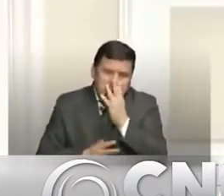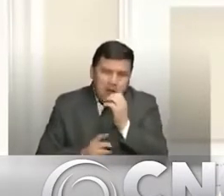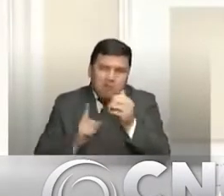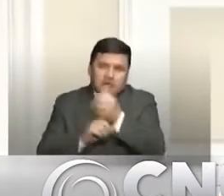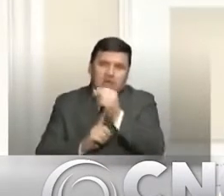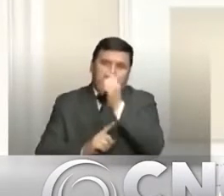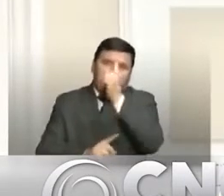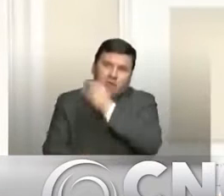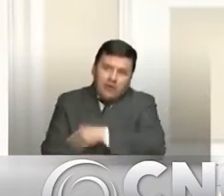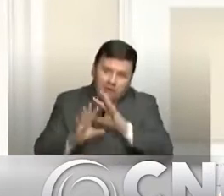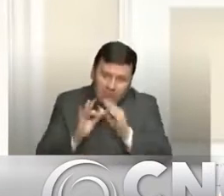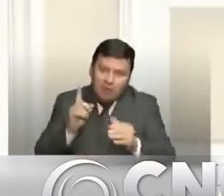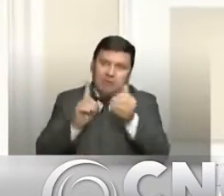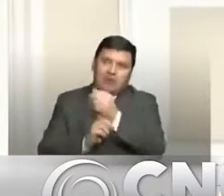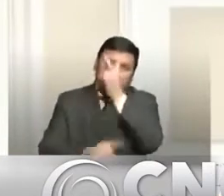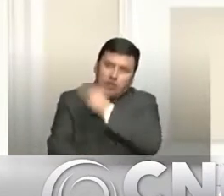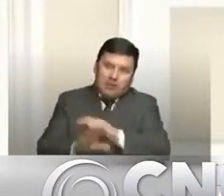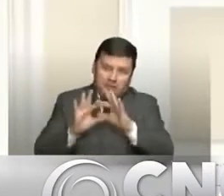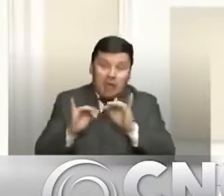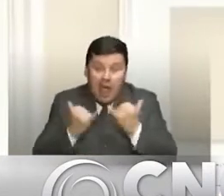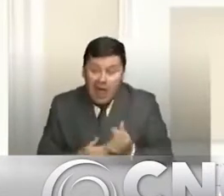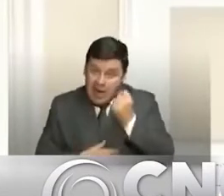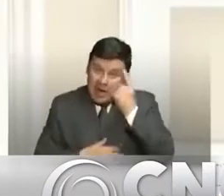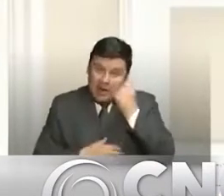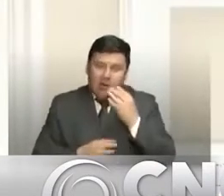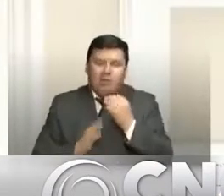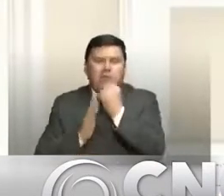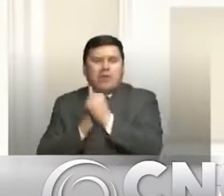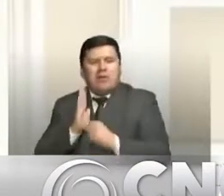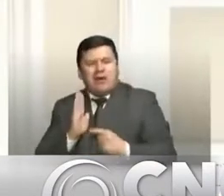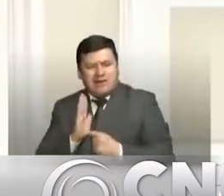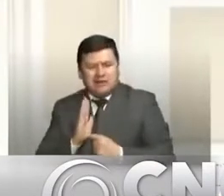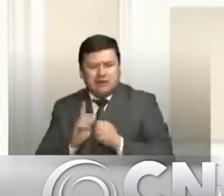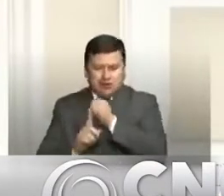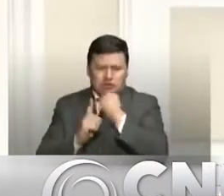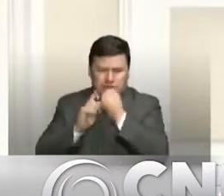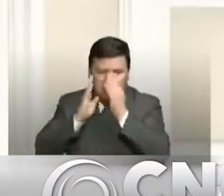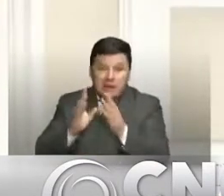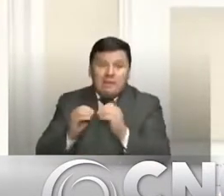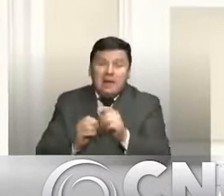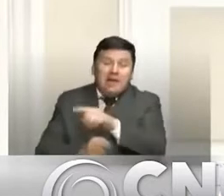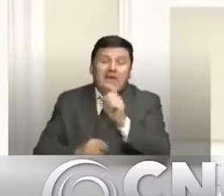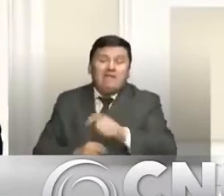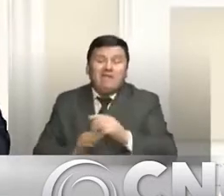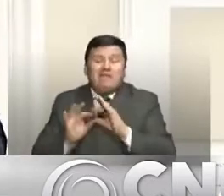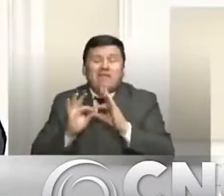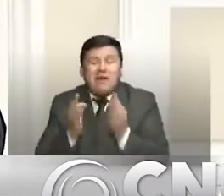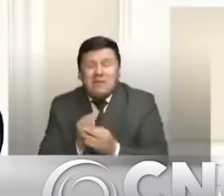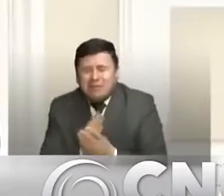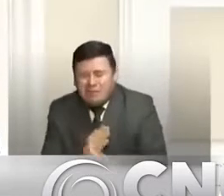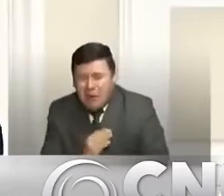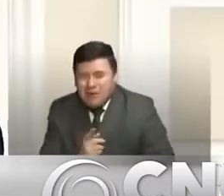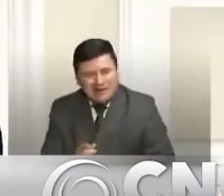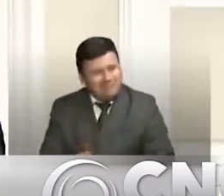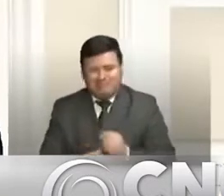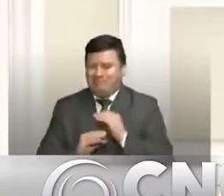después a dos millones de familias pero entendemos además que es un programa que permite llegar a las familias que más lo necesitan pero necesitábamos